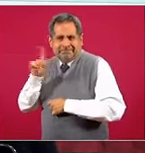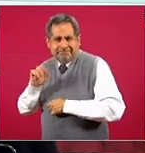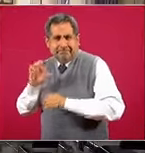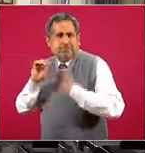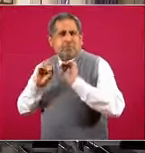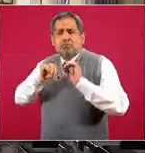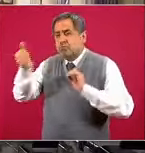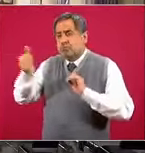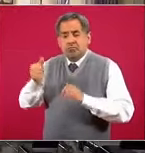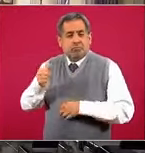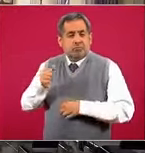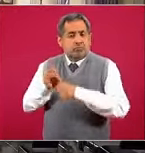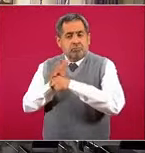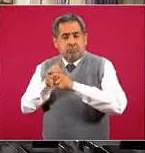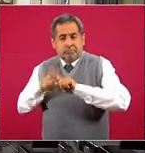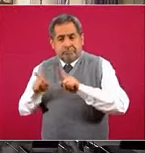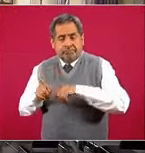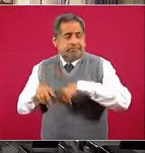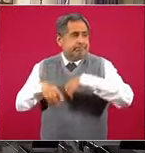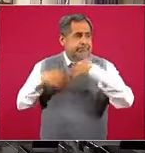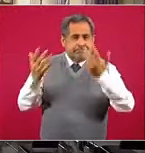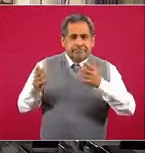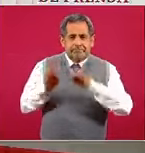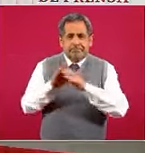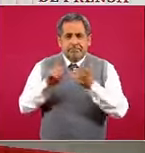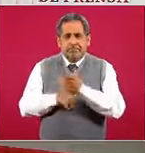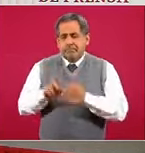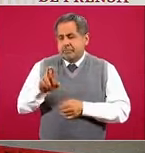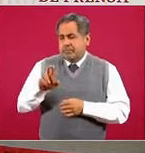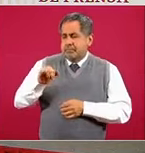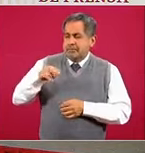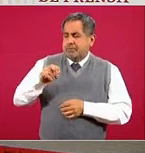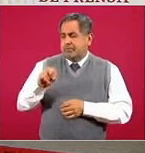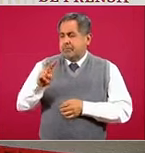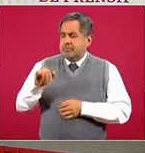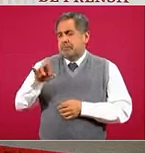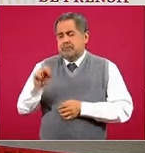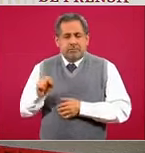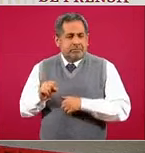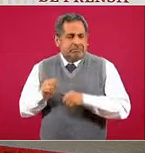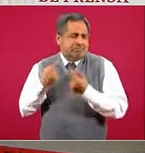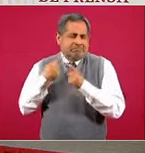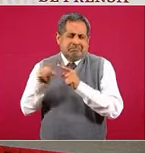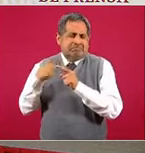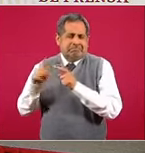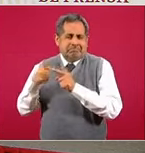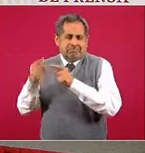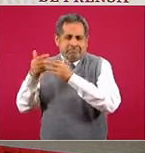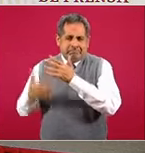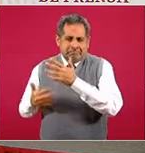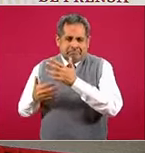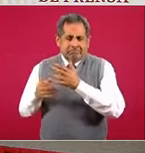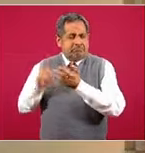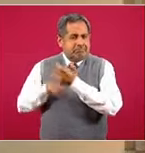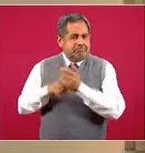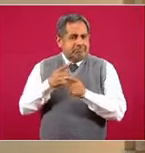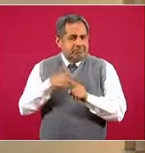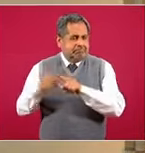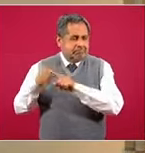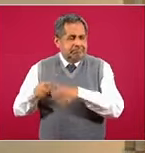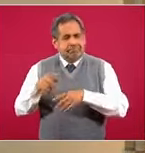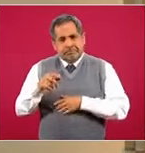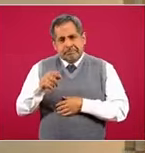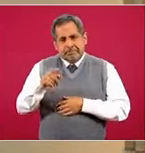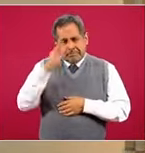otro coronavirus, puede ser un rinovirus, puede ser muchos de los virus que